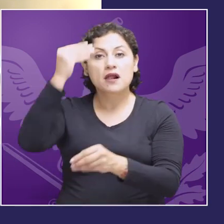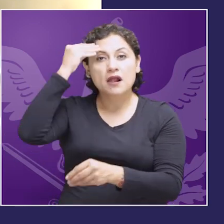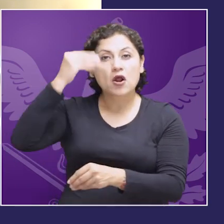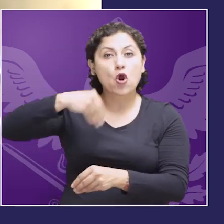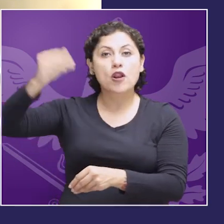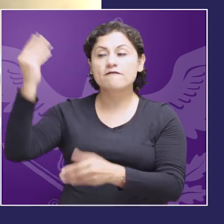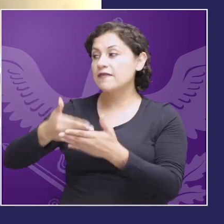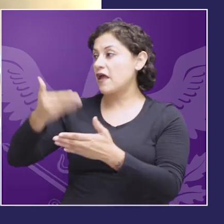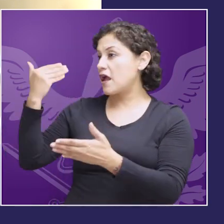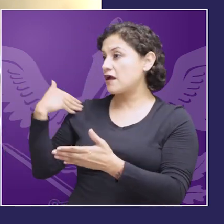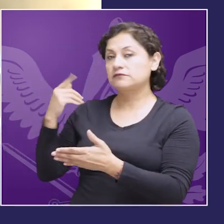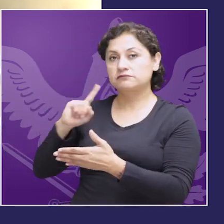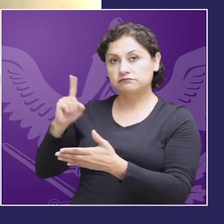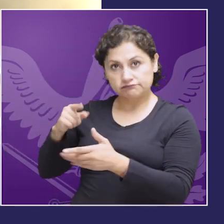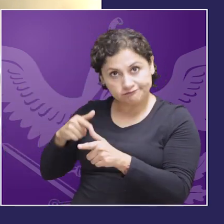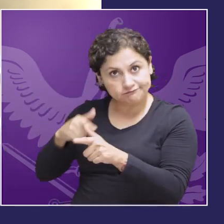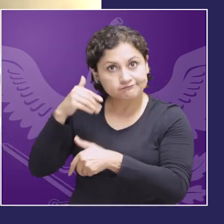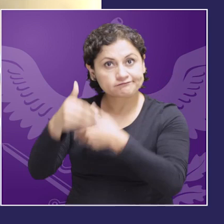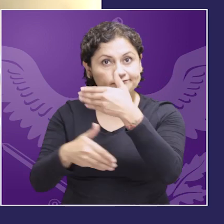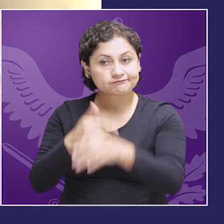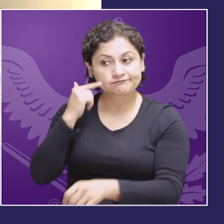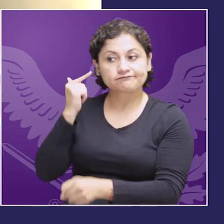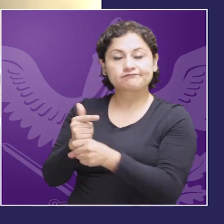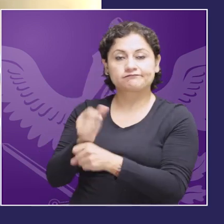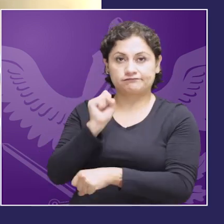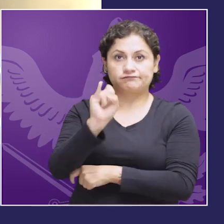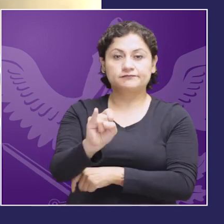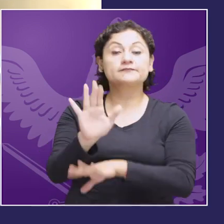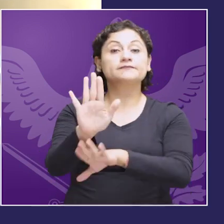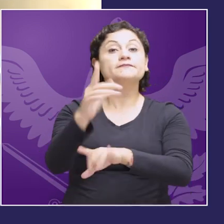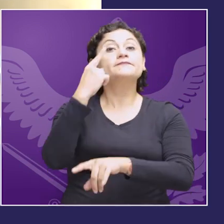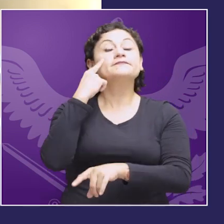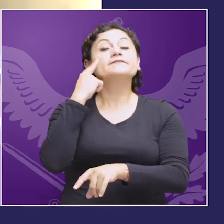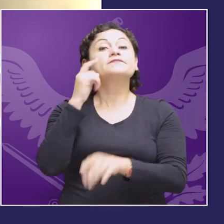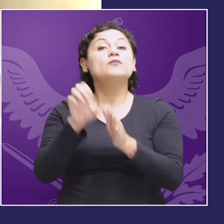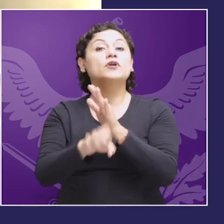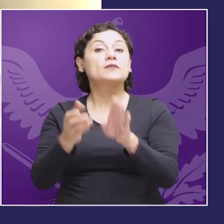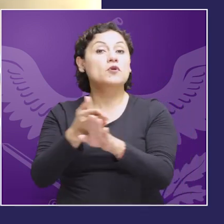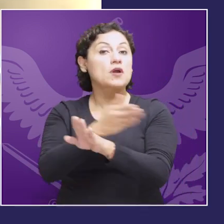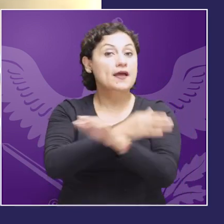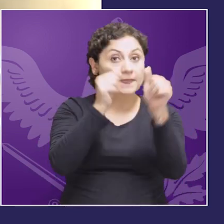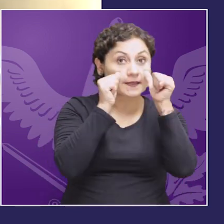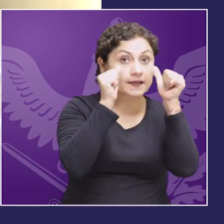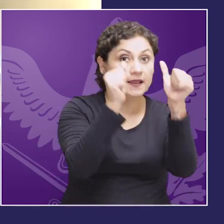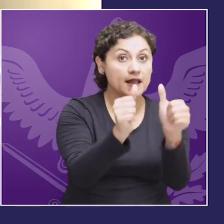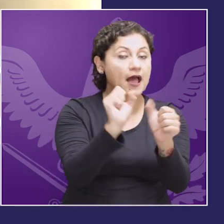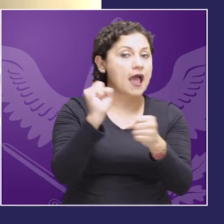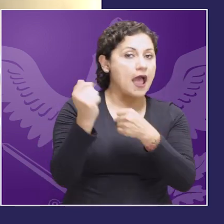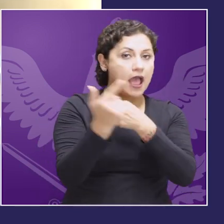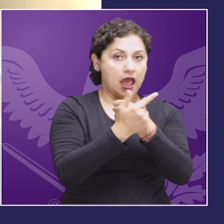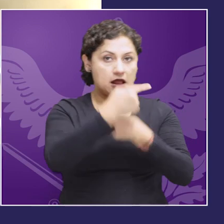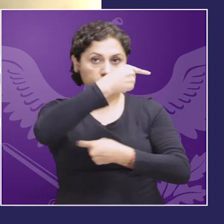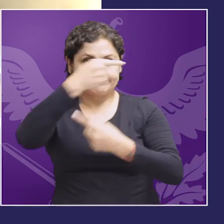sin olvidar que hay avances importantes. Quiero plantear algunos elementos de prevención.